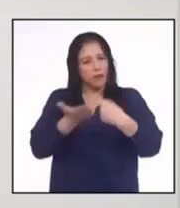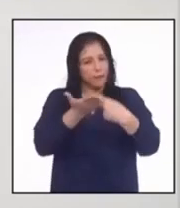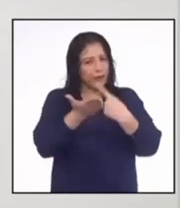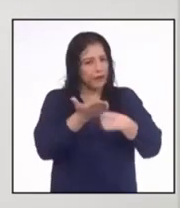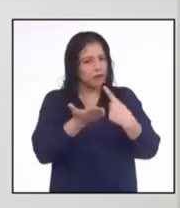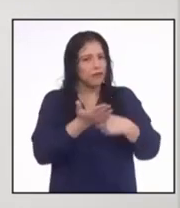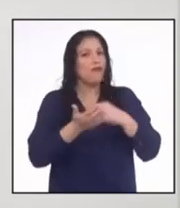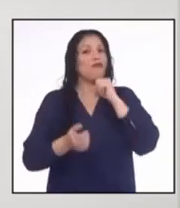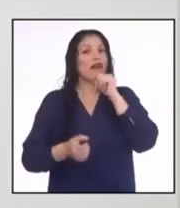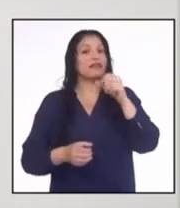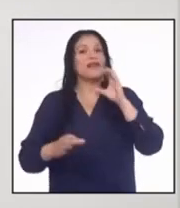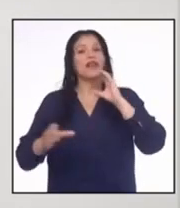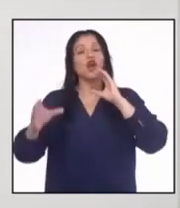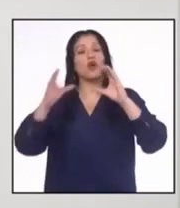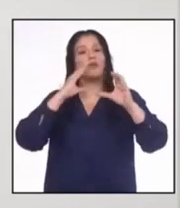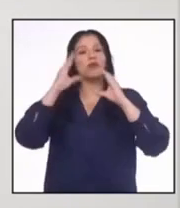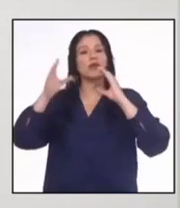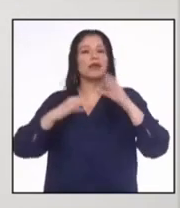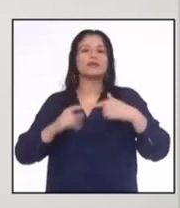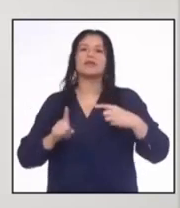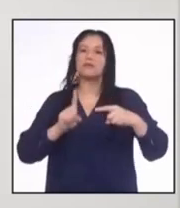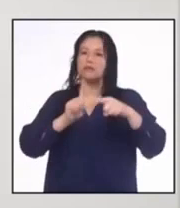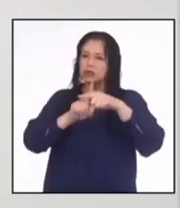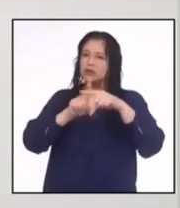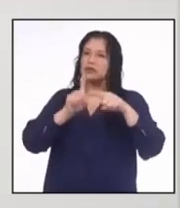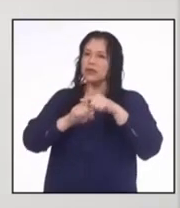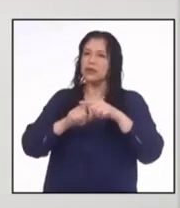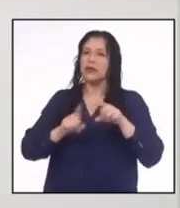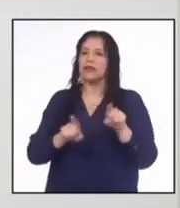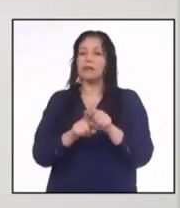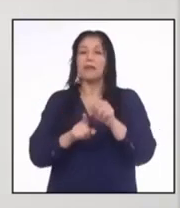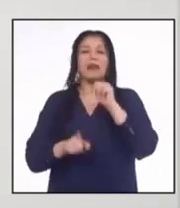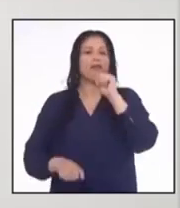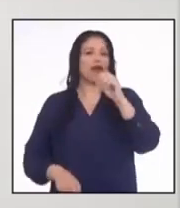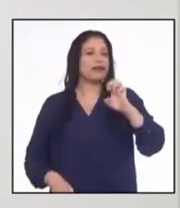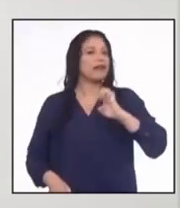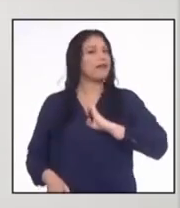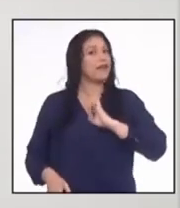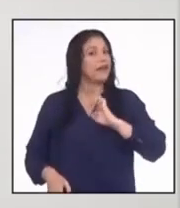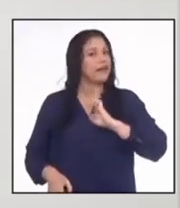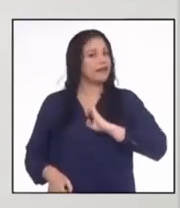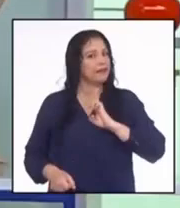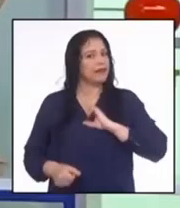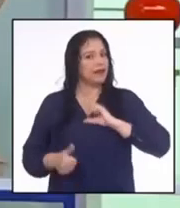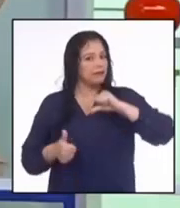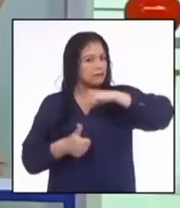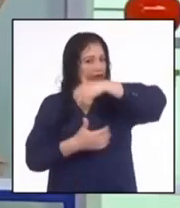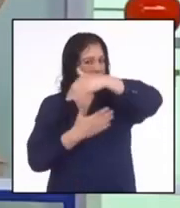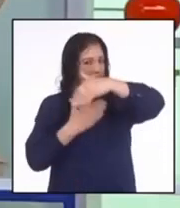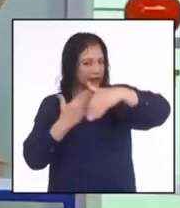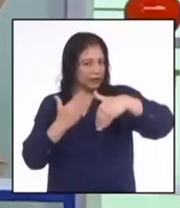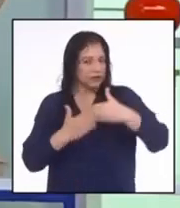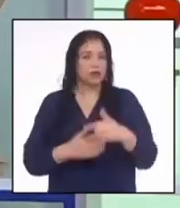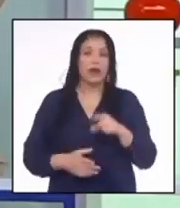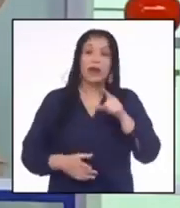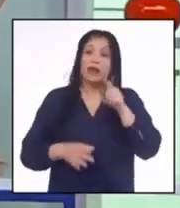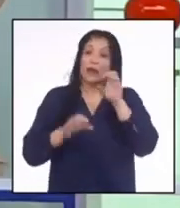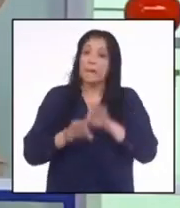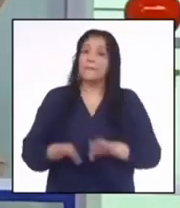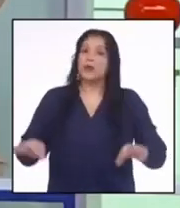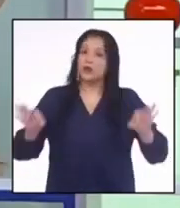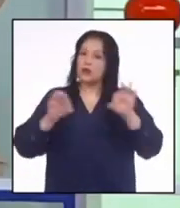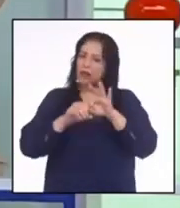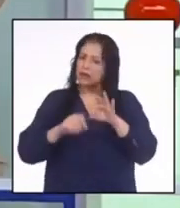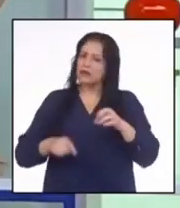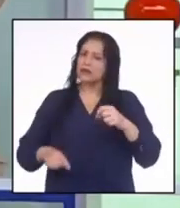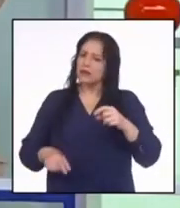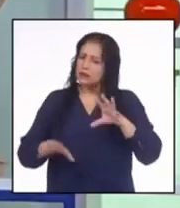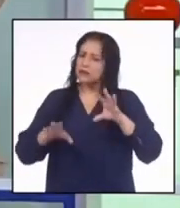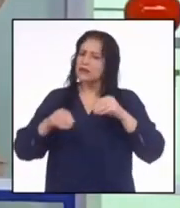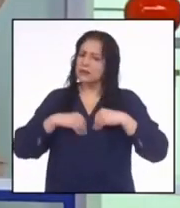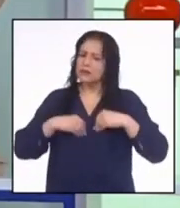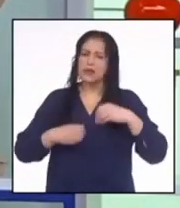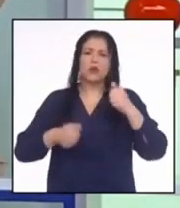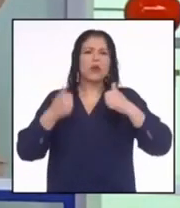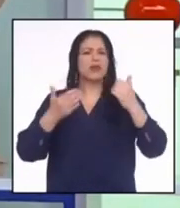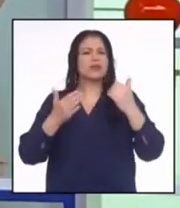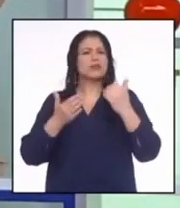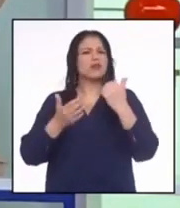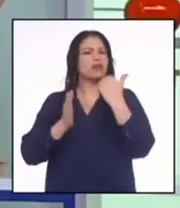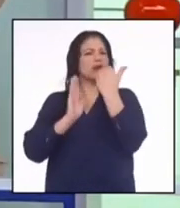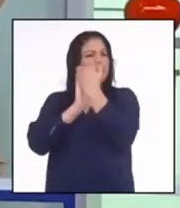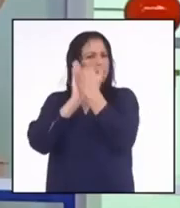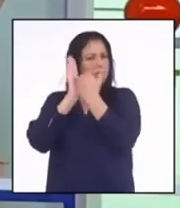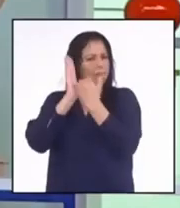la falta de comunicación asertiva y la falta de ética en la convivencia. Es importante reconocer las dimensiones del